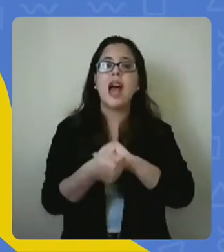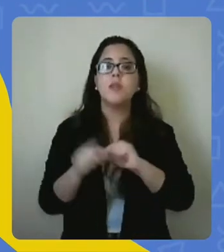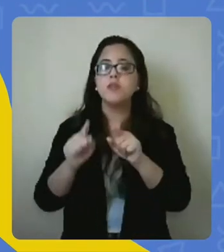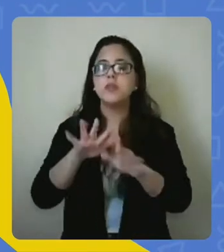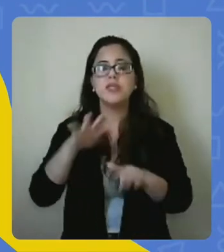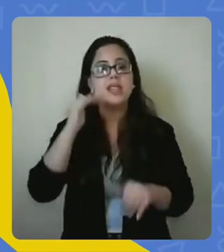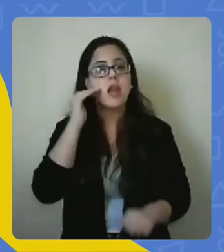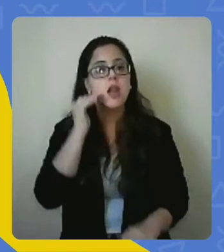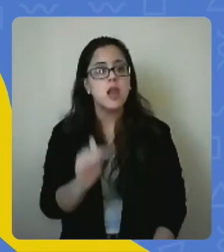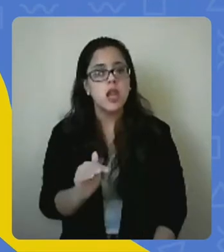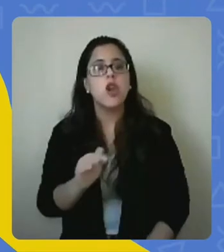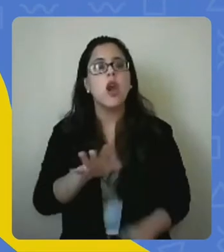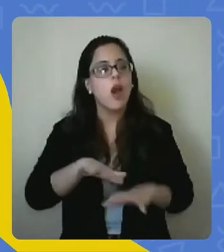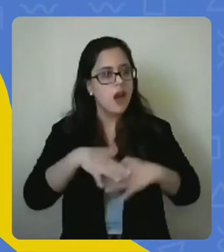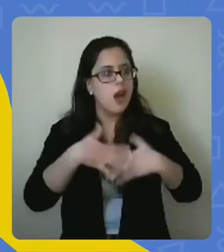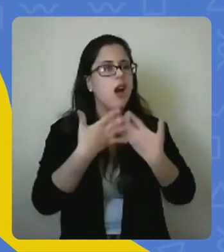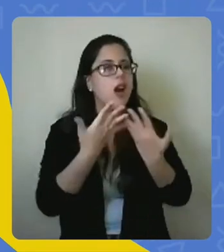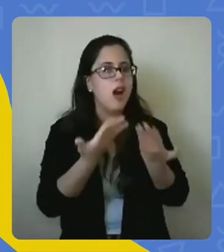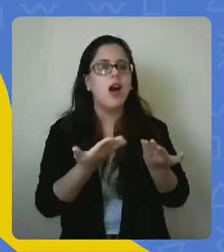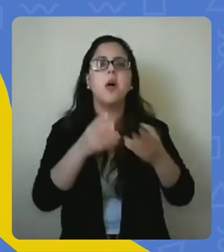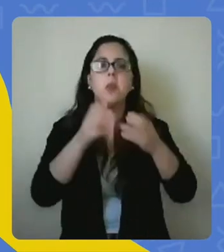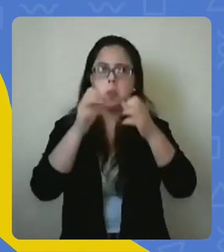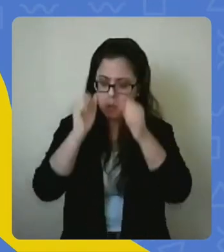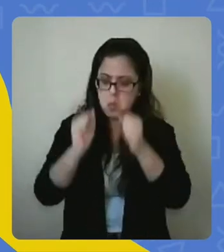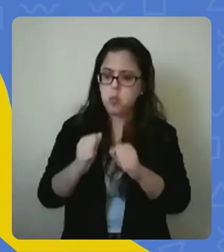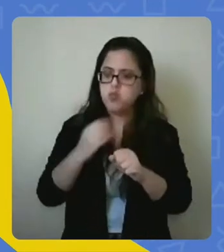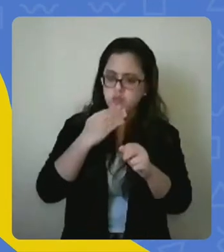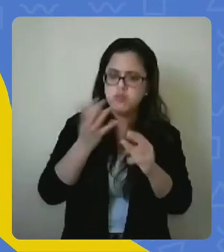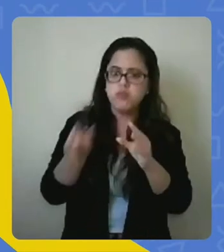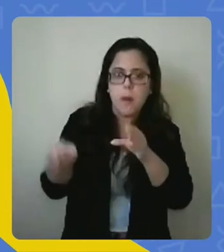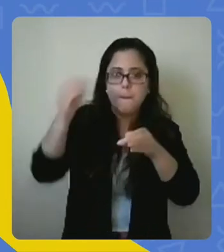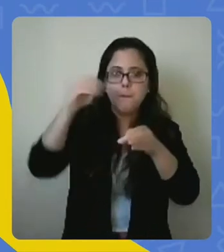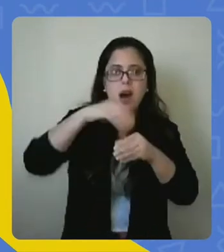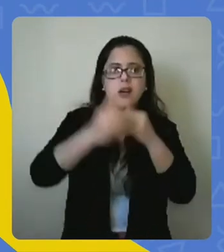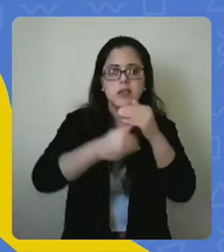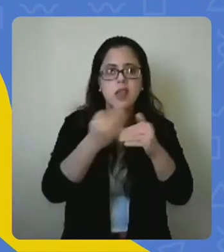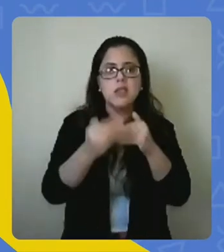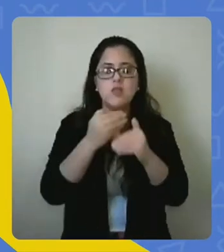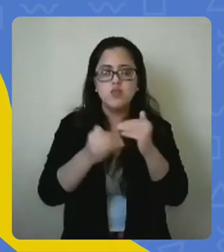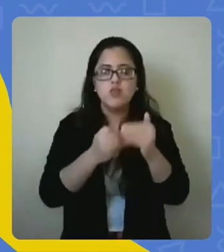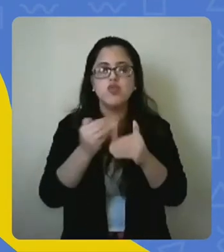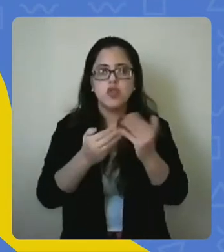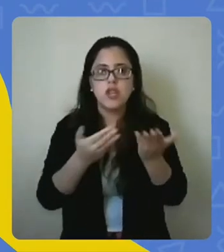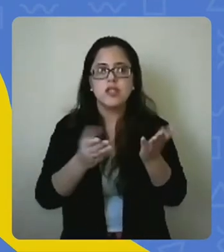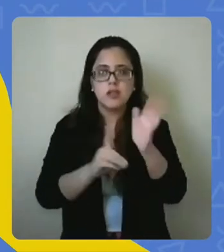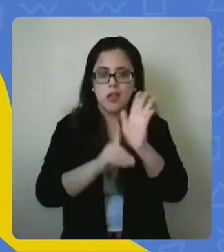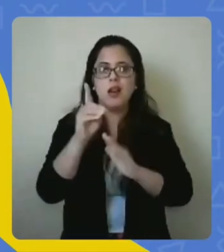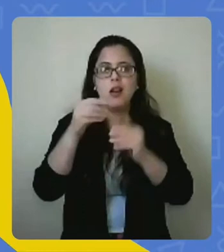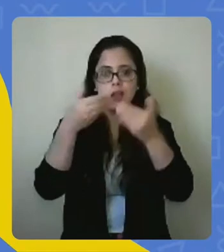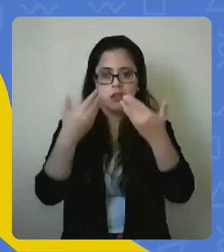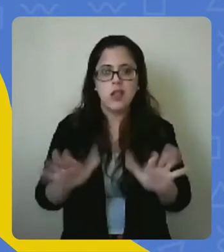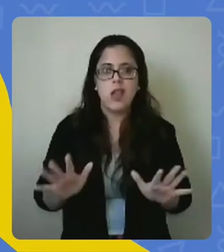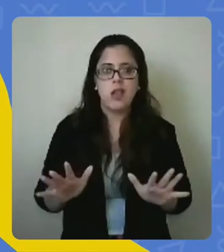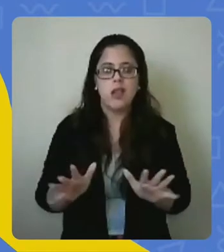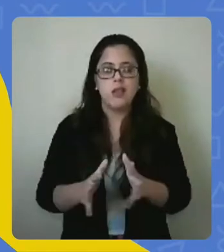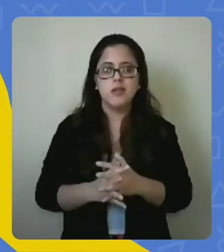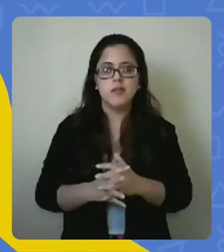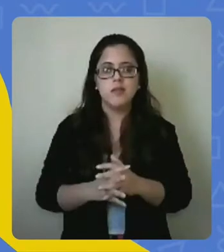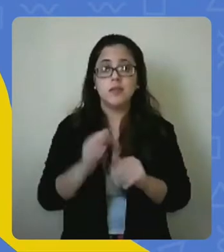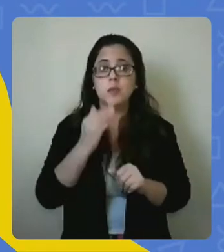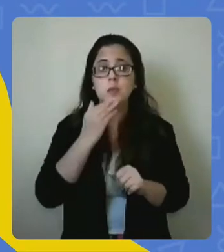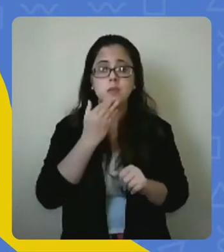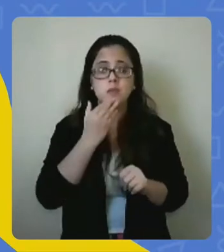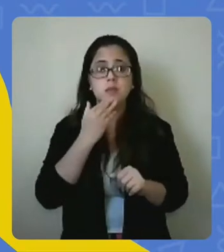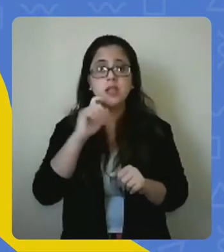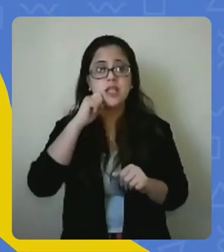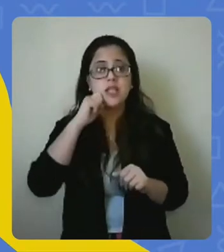que puede ser agente del proceso que se está desarrollando, ¿sí? Y además es iterativo, esto